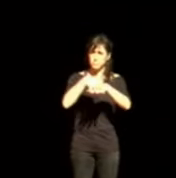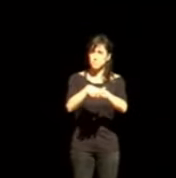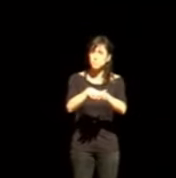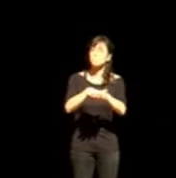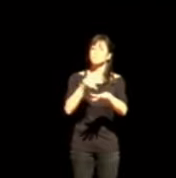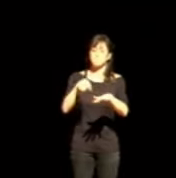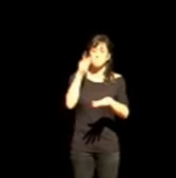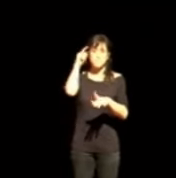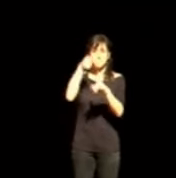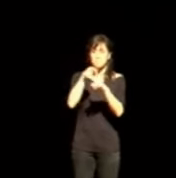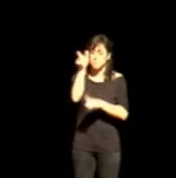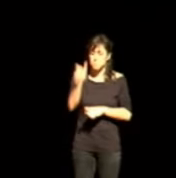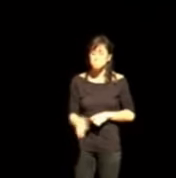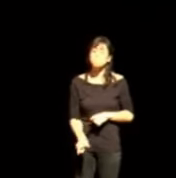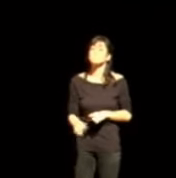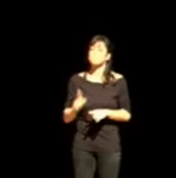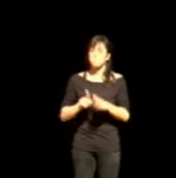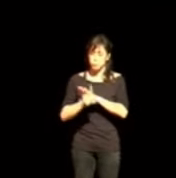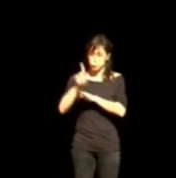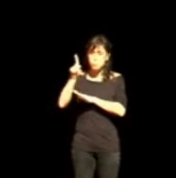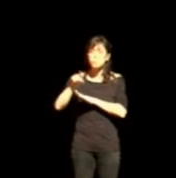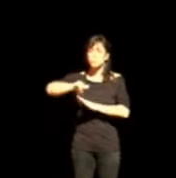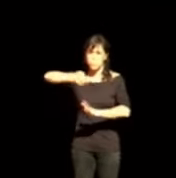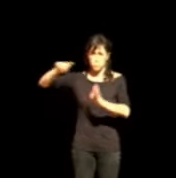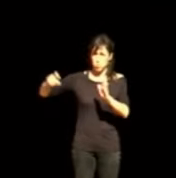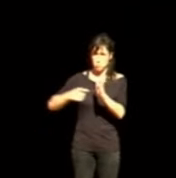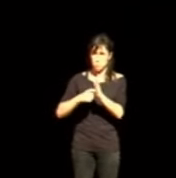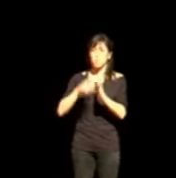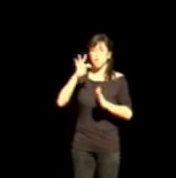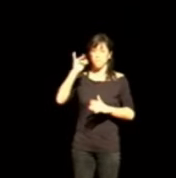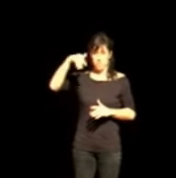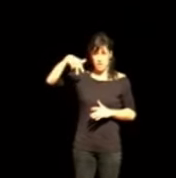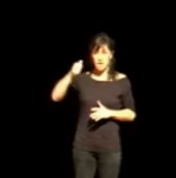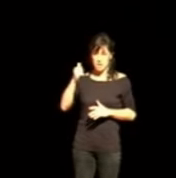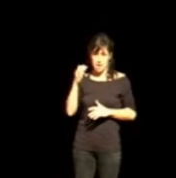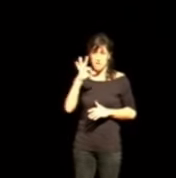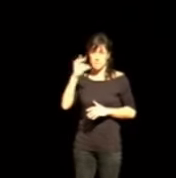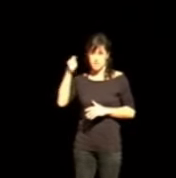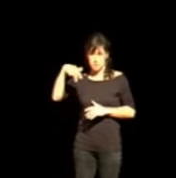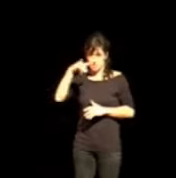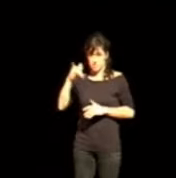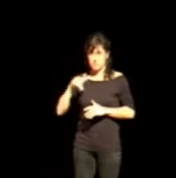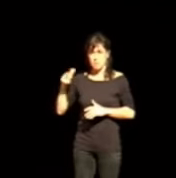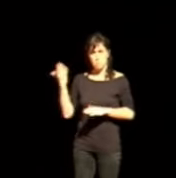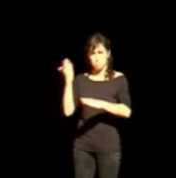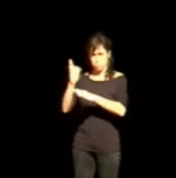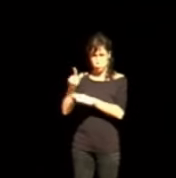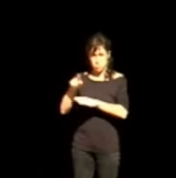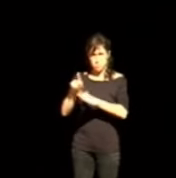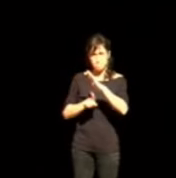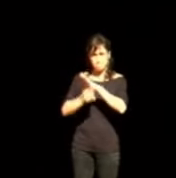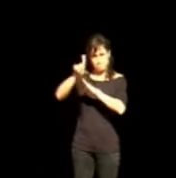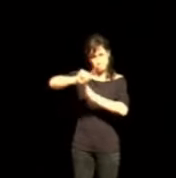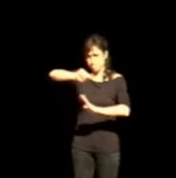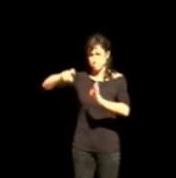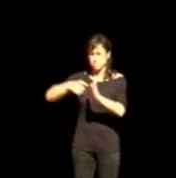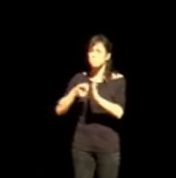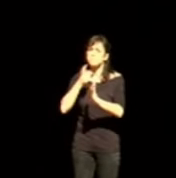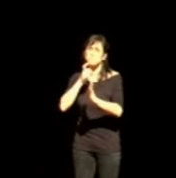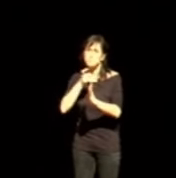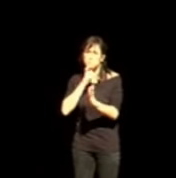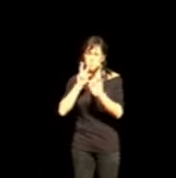garapen integrala proposatzen du Fina Sanzek. Eta dena nola egin, ba nork bere burua ezagutzetik